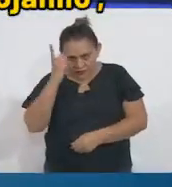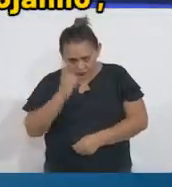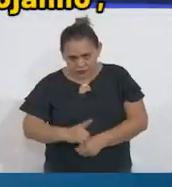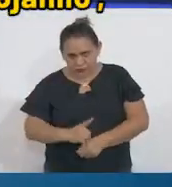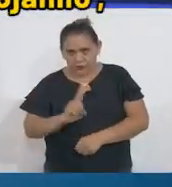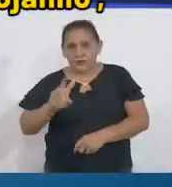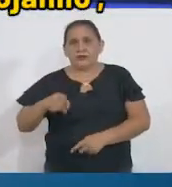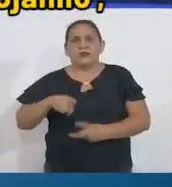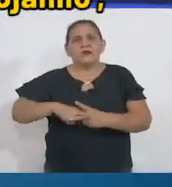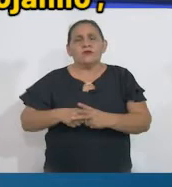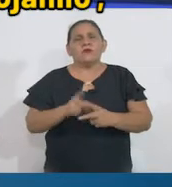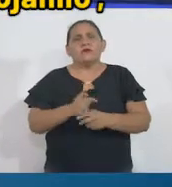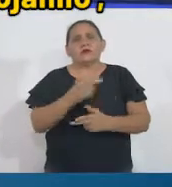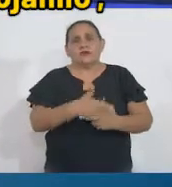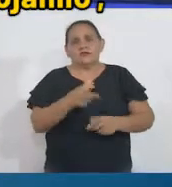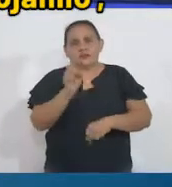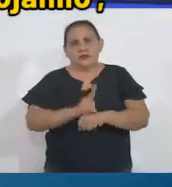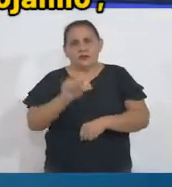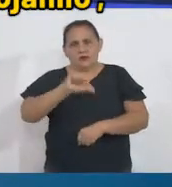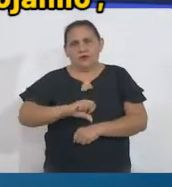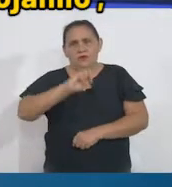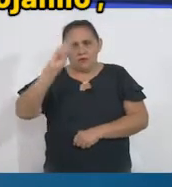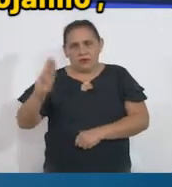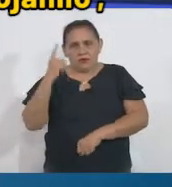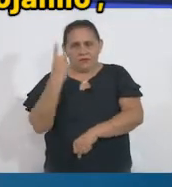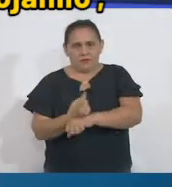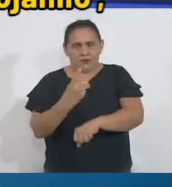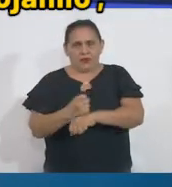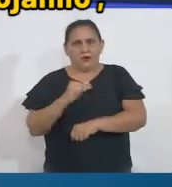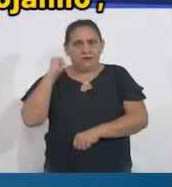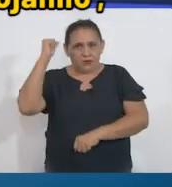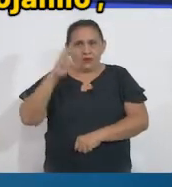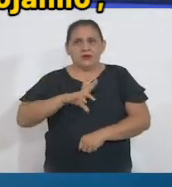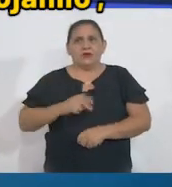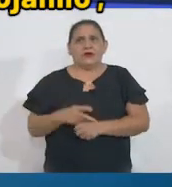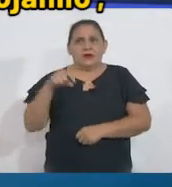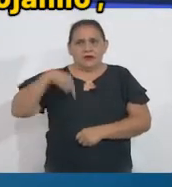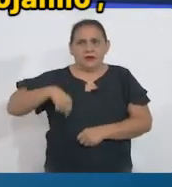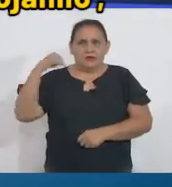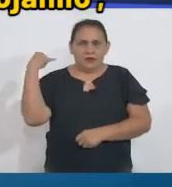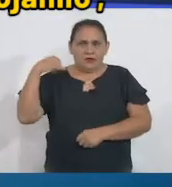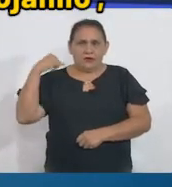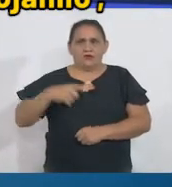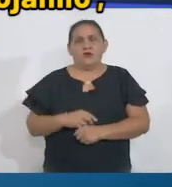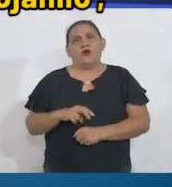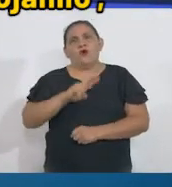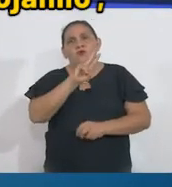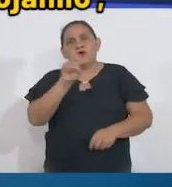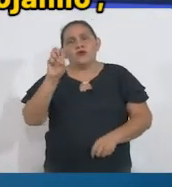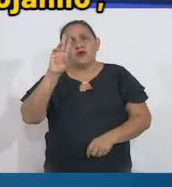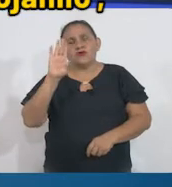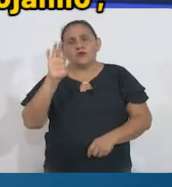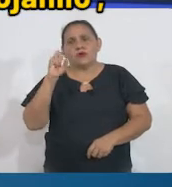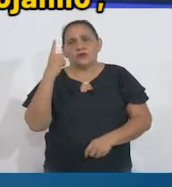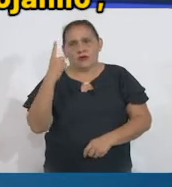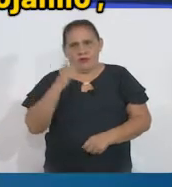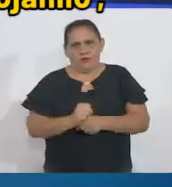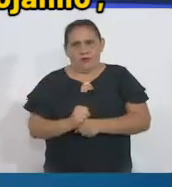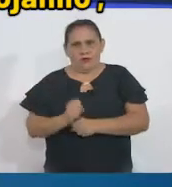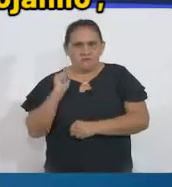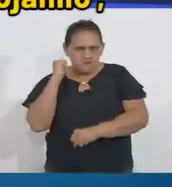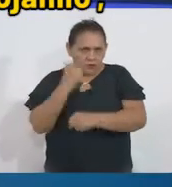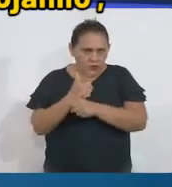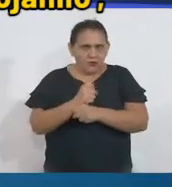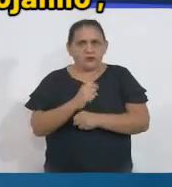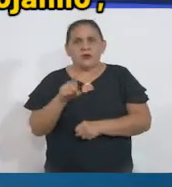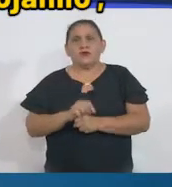inició la contingencia y hasta el día de hoy, miércoles 1 de abril, se han detectado en Yucatán 251 casos sospechosos, de los